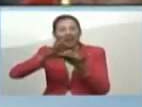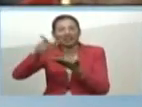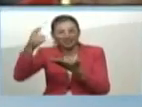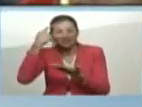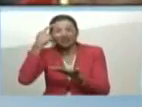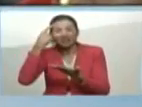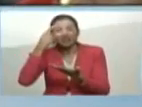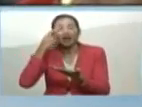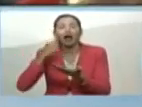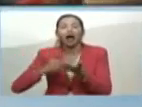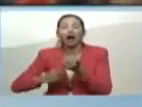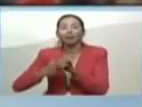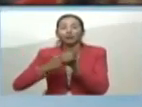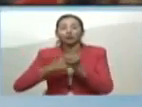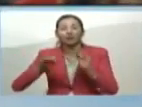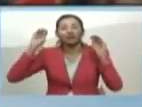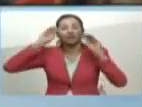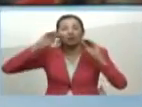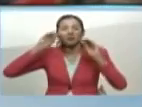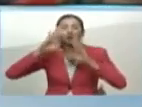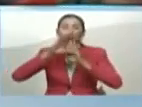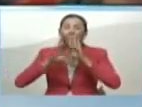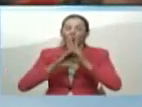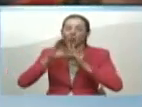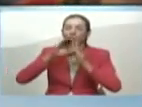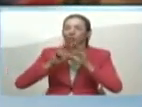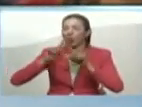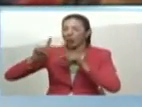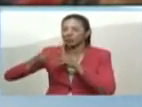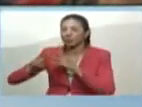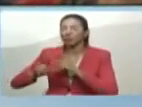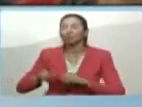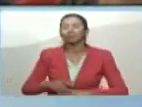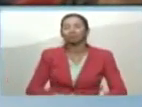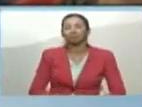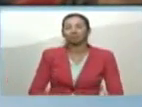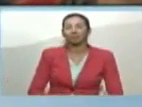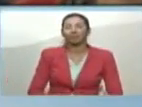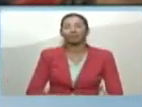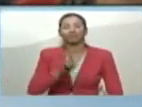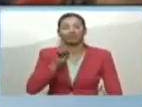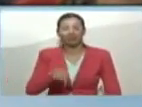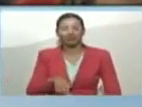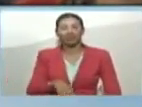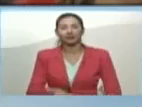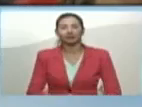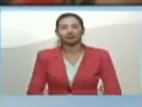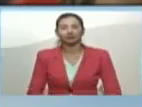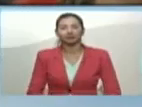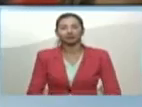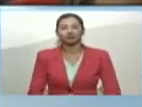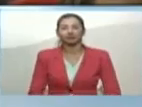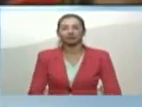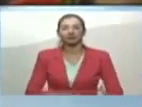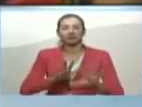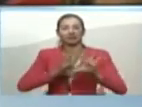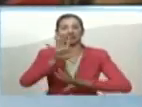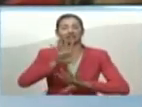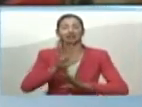compañeros en la parte formativa comunicacional. También, señor presidente, dentro de los 15 acuerdos aprobados